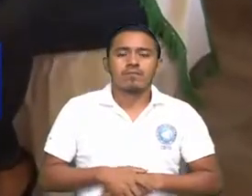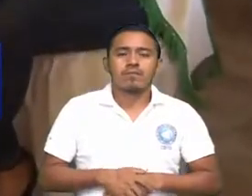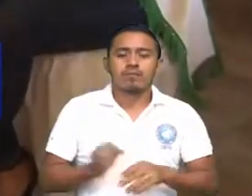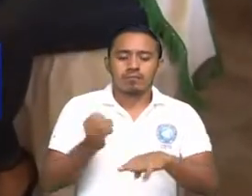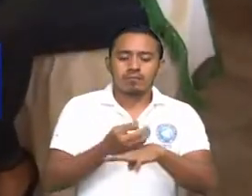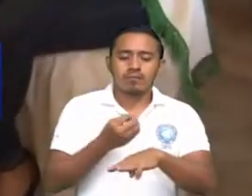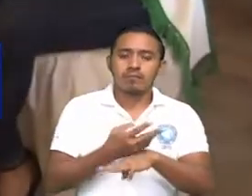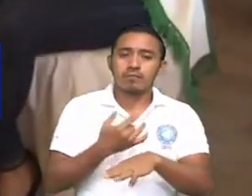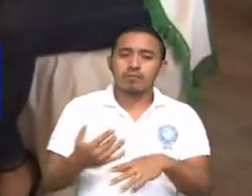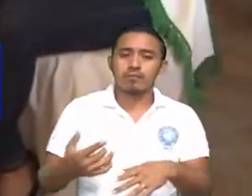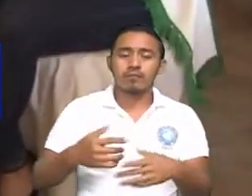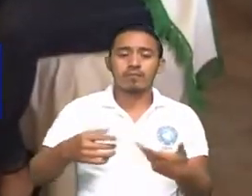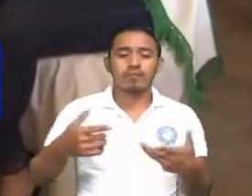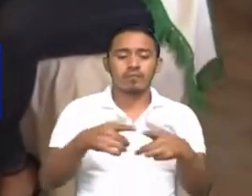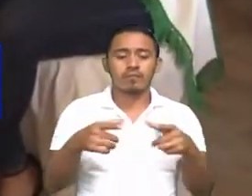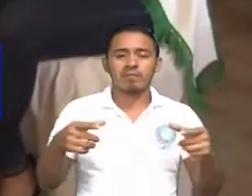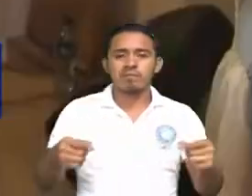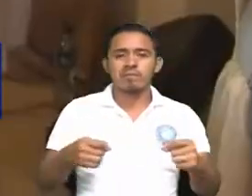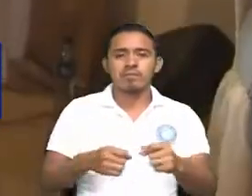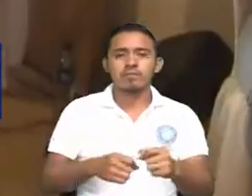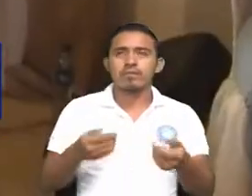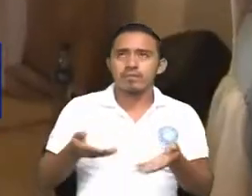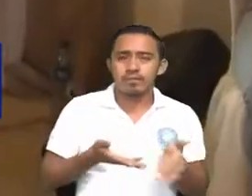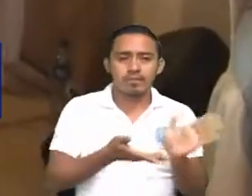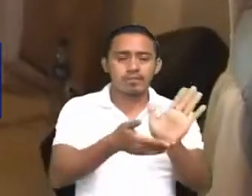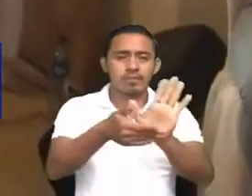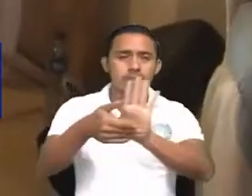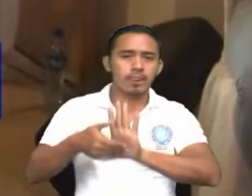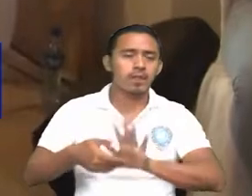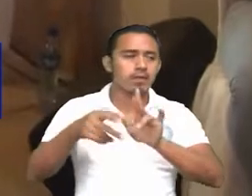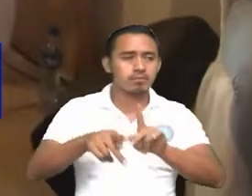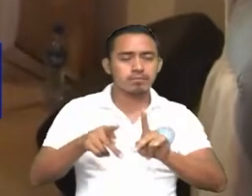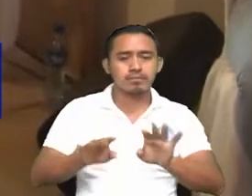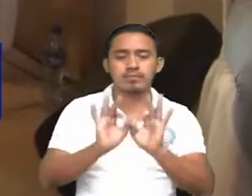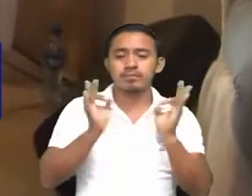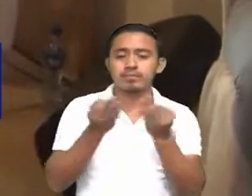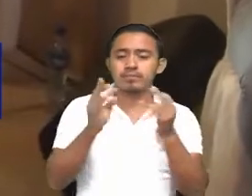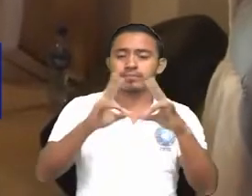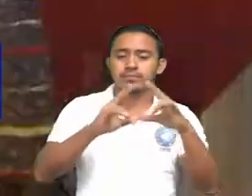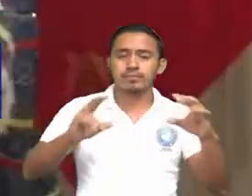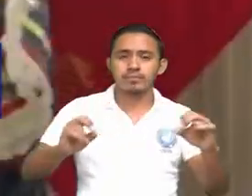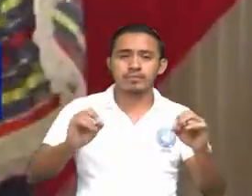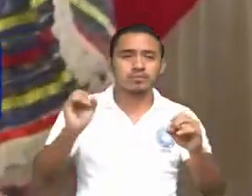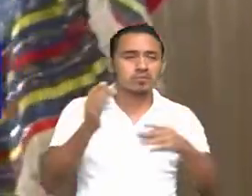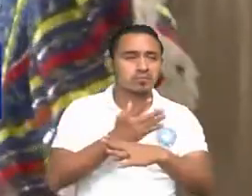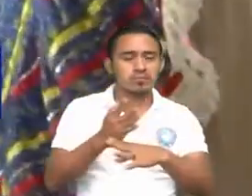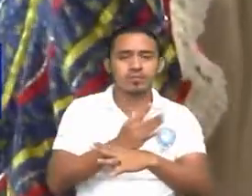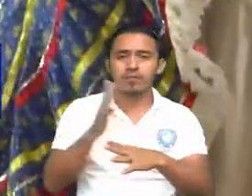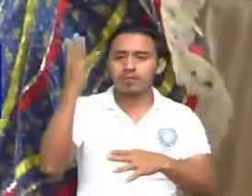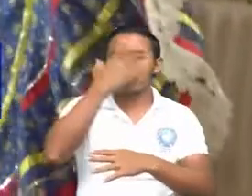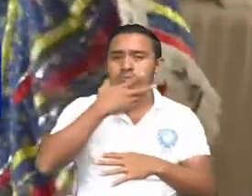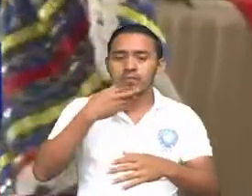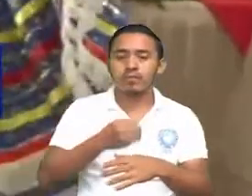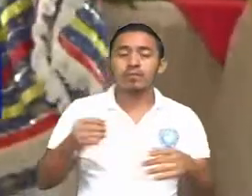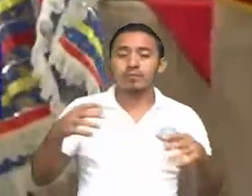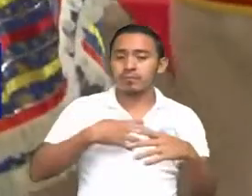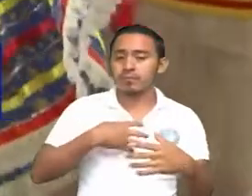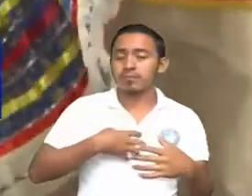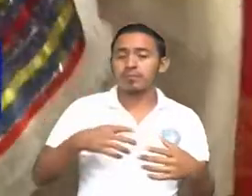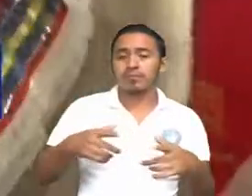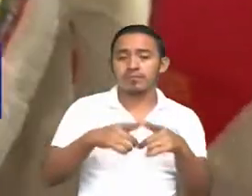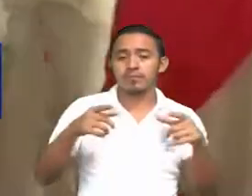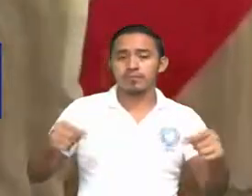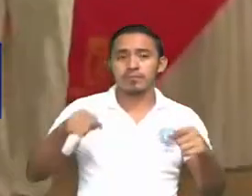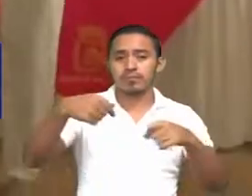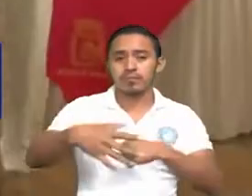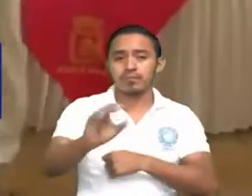Alcaldías del Poder Ciudadano de Managua ponen a disposición de las familias nicaragüenses atractivos turísticos del departamento para